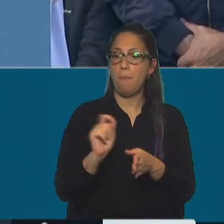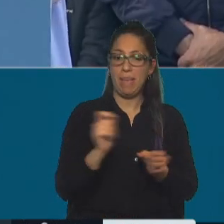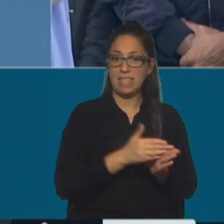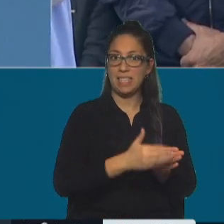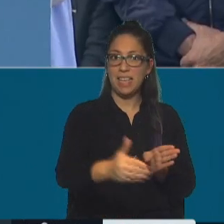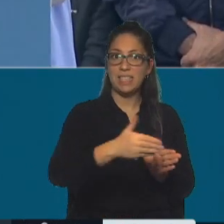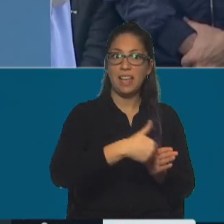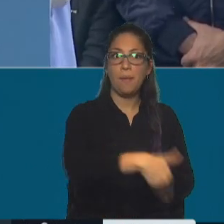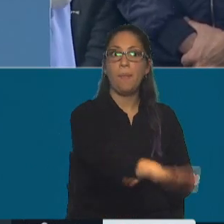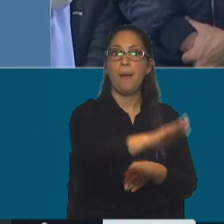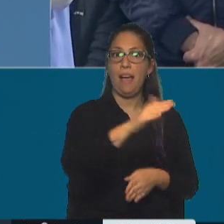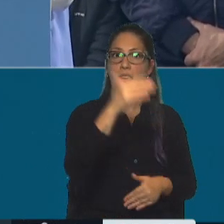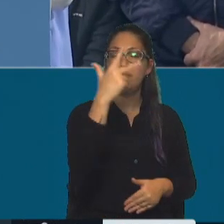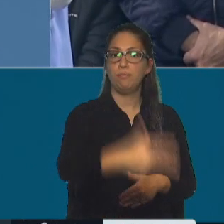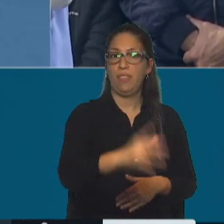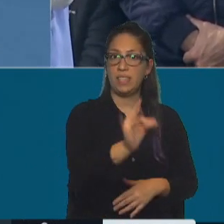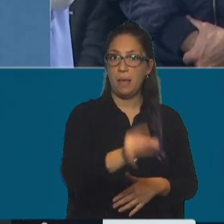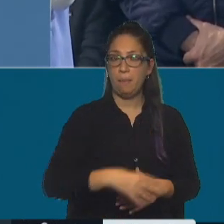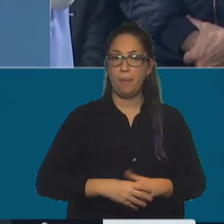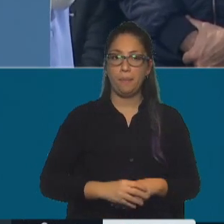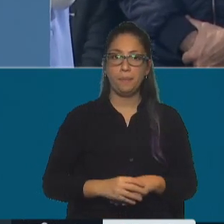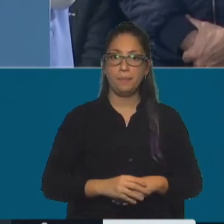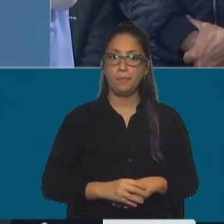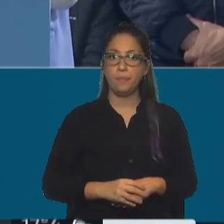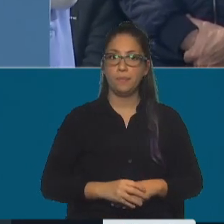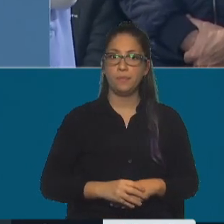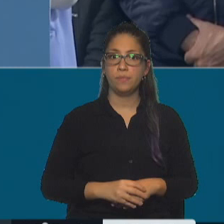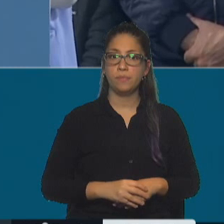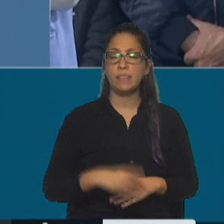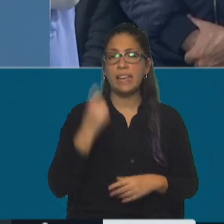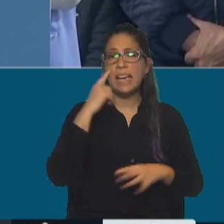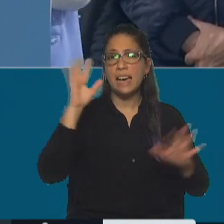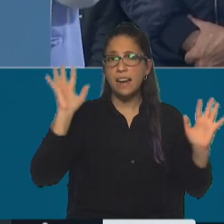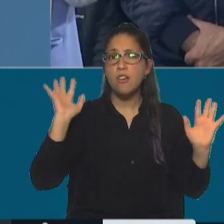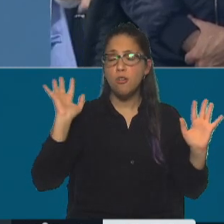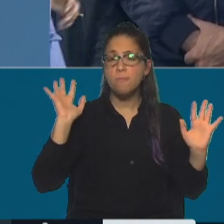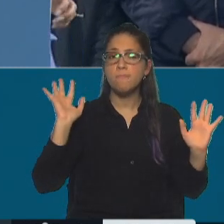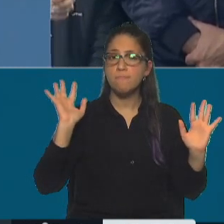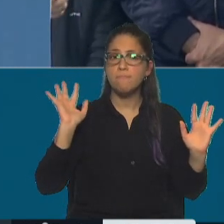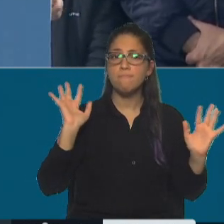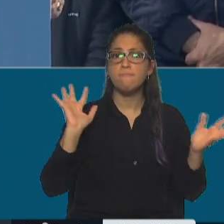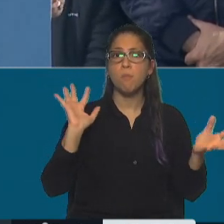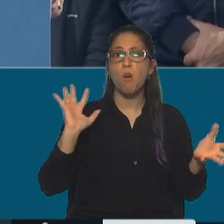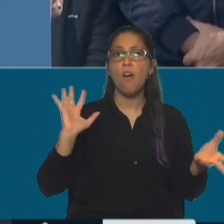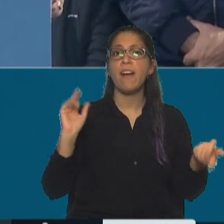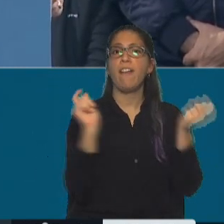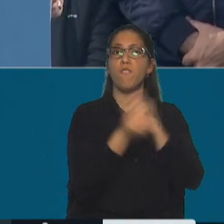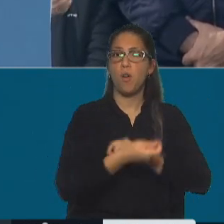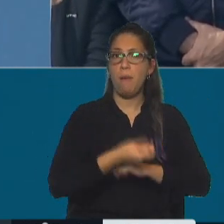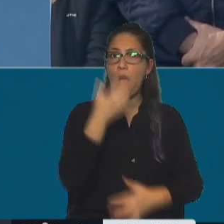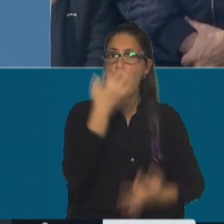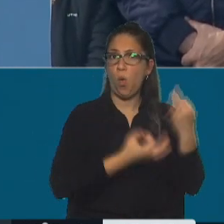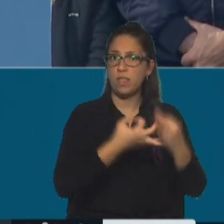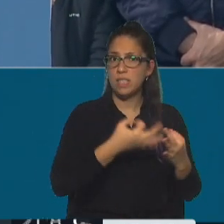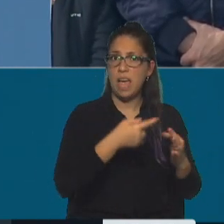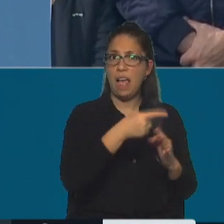este gobierno? Creo felicitas ahí con eso, junto también con lo que puede ser un planteo de una reforma judicial en algún momento, como también se viene hablando y